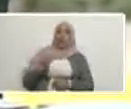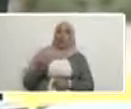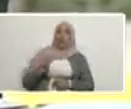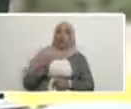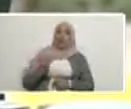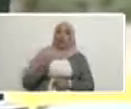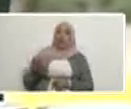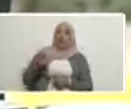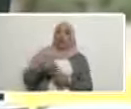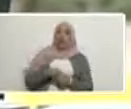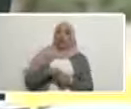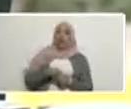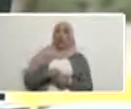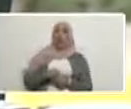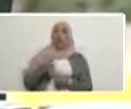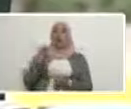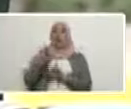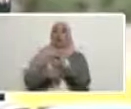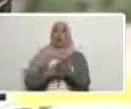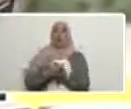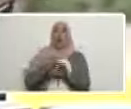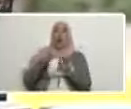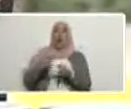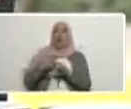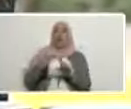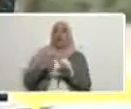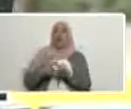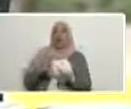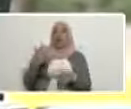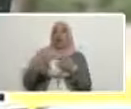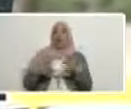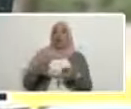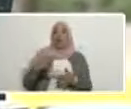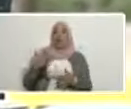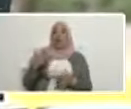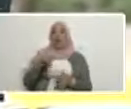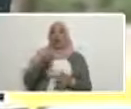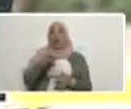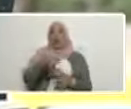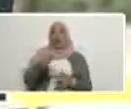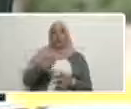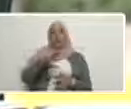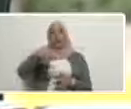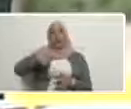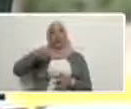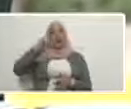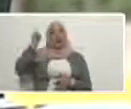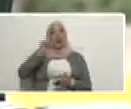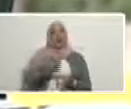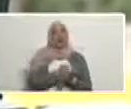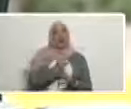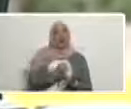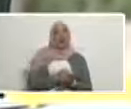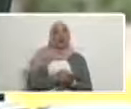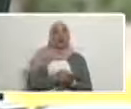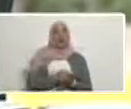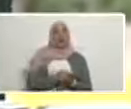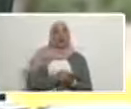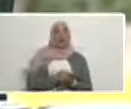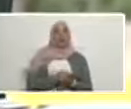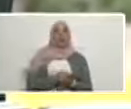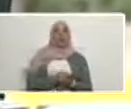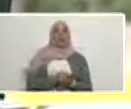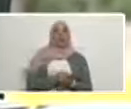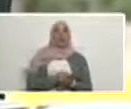venezolanos, incluso en lo interno, tenemos diferentes formas de hacer las cosas en nuestras identidades. Entonces, ¿cómo mostrar